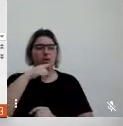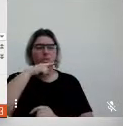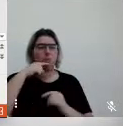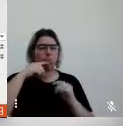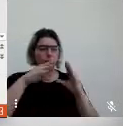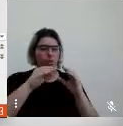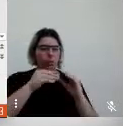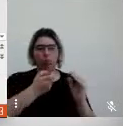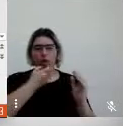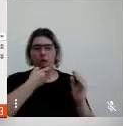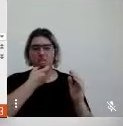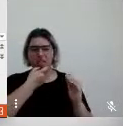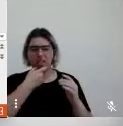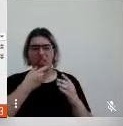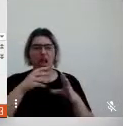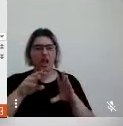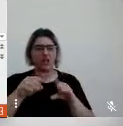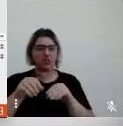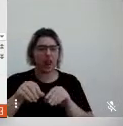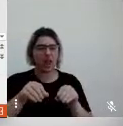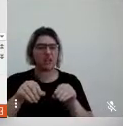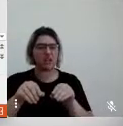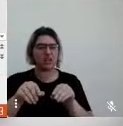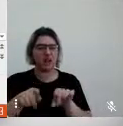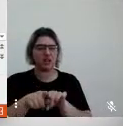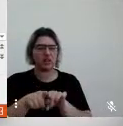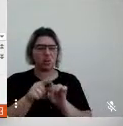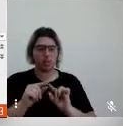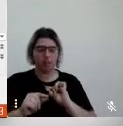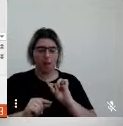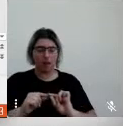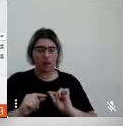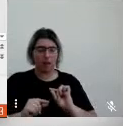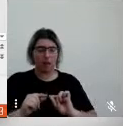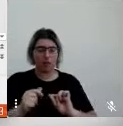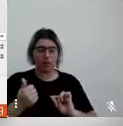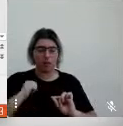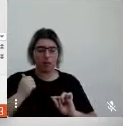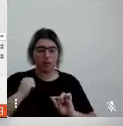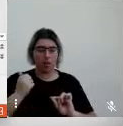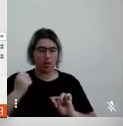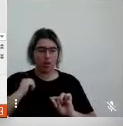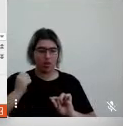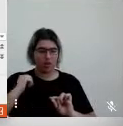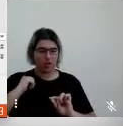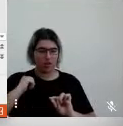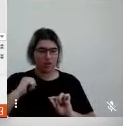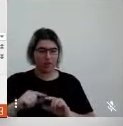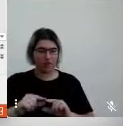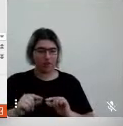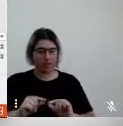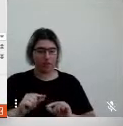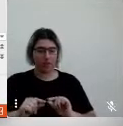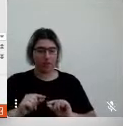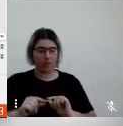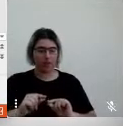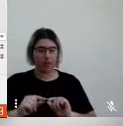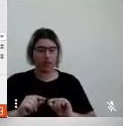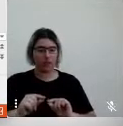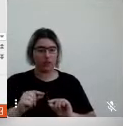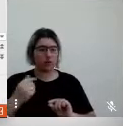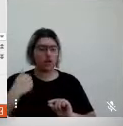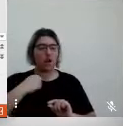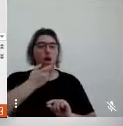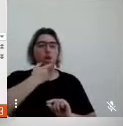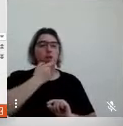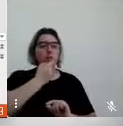grasas, esas bacterias se van a estar alimentando a diario. Y cuando no les demos lo que ellas quieren, van a seguir llamándonos